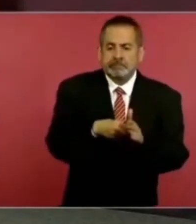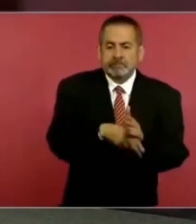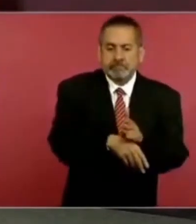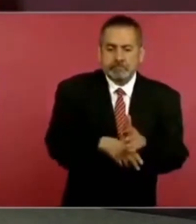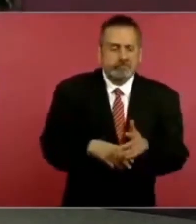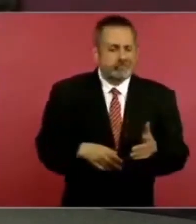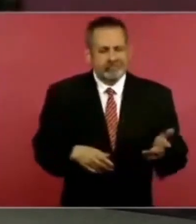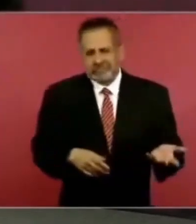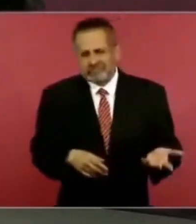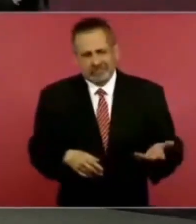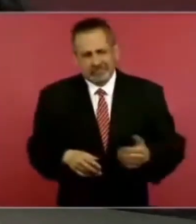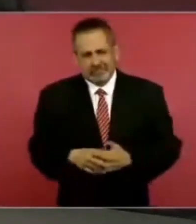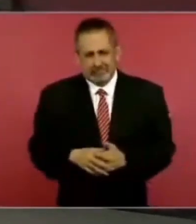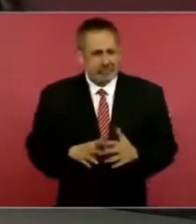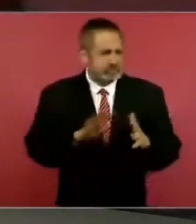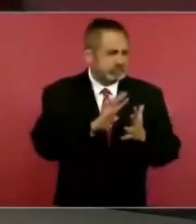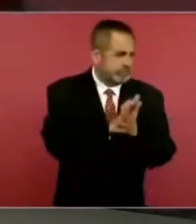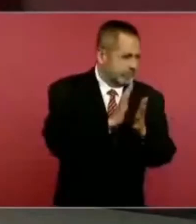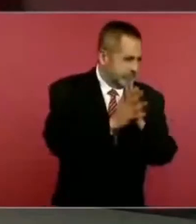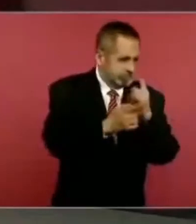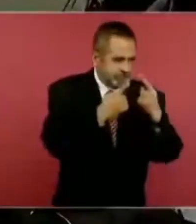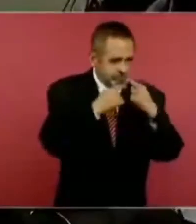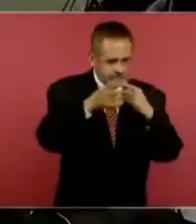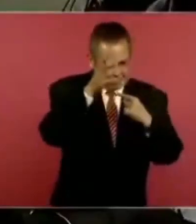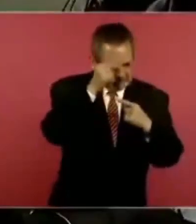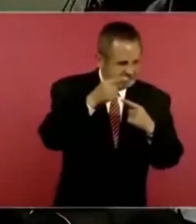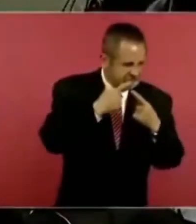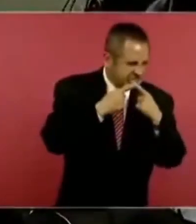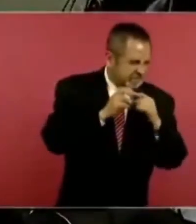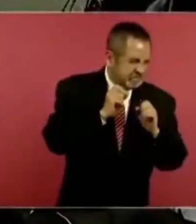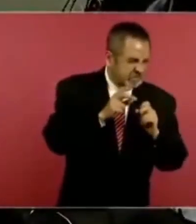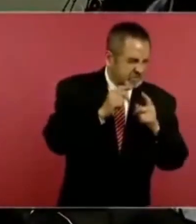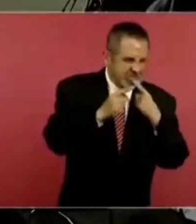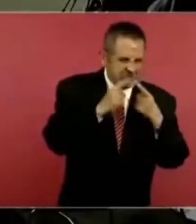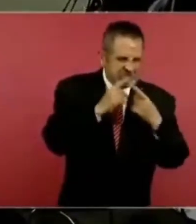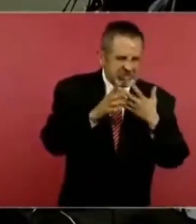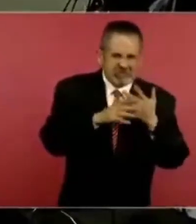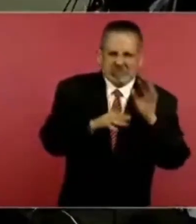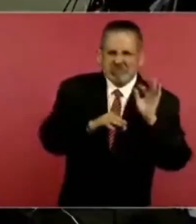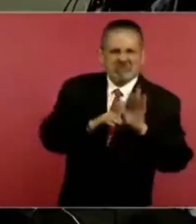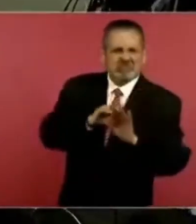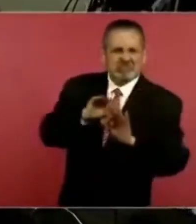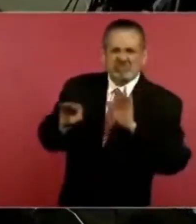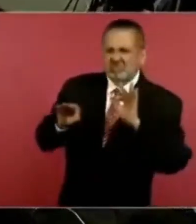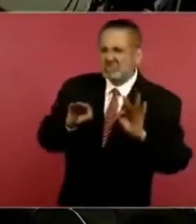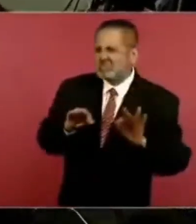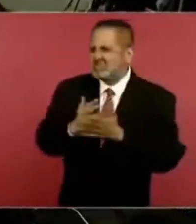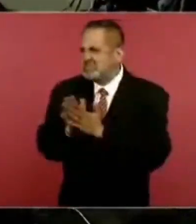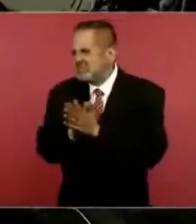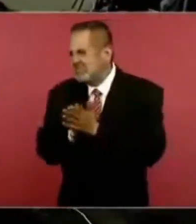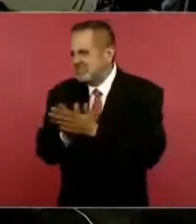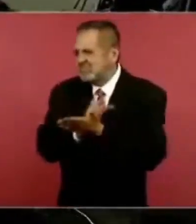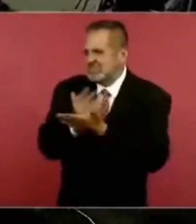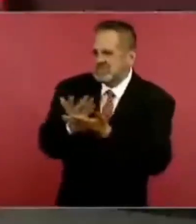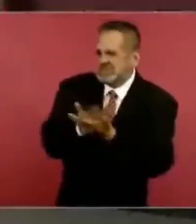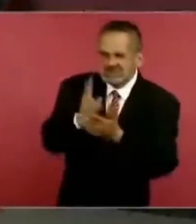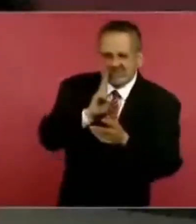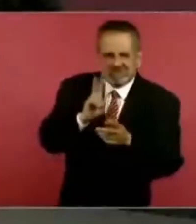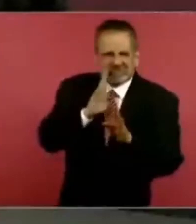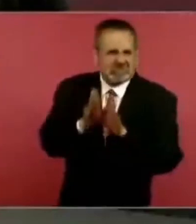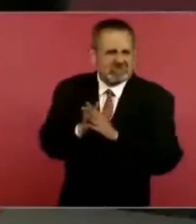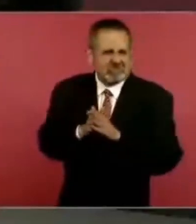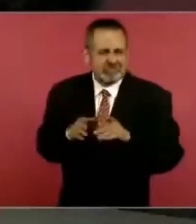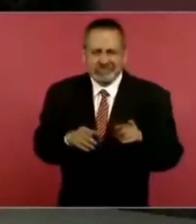no solo por la complicidad que existe en medios de